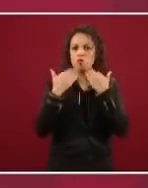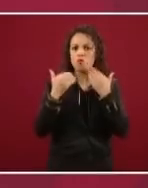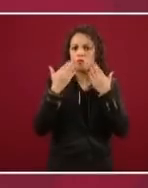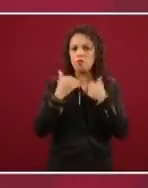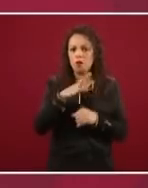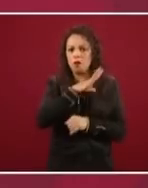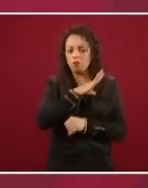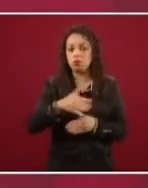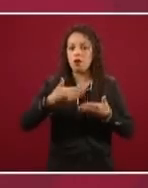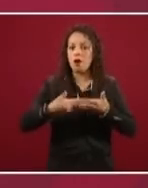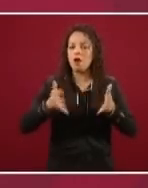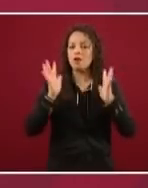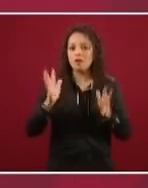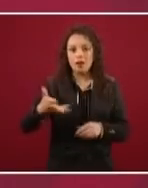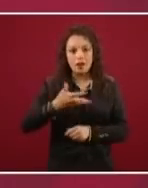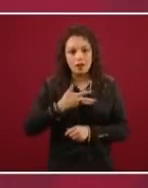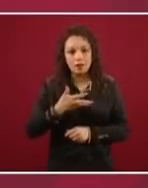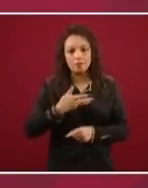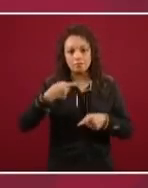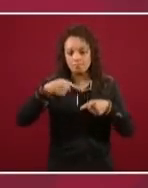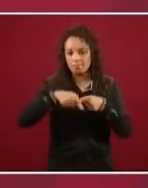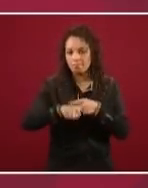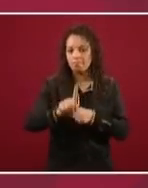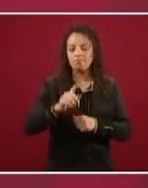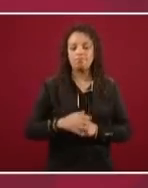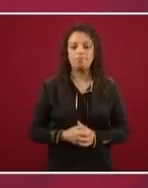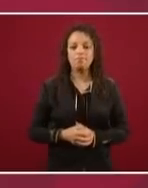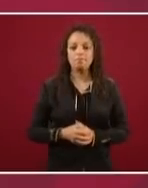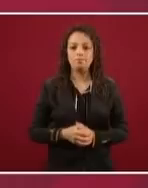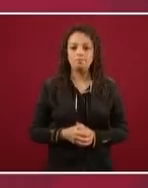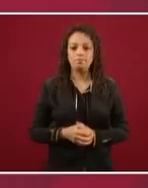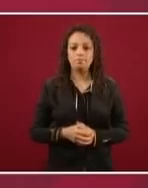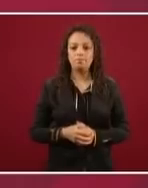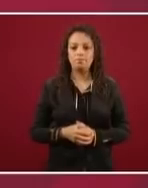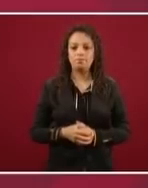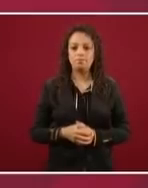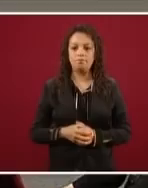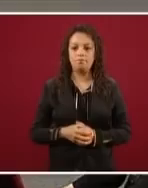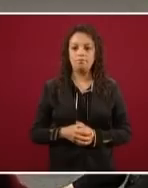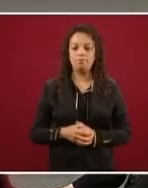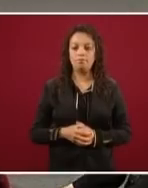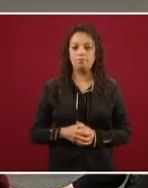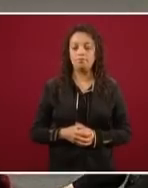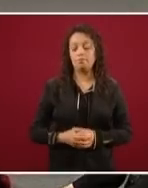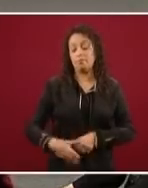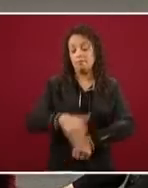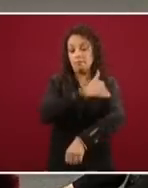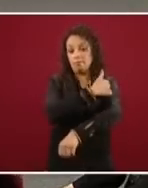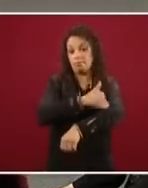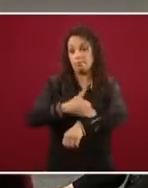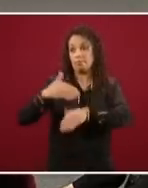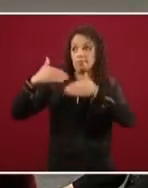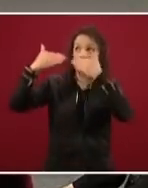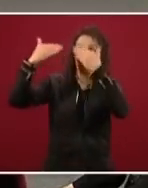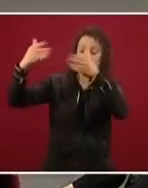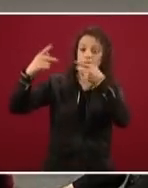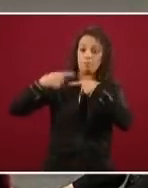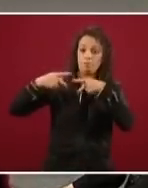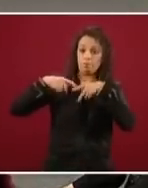las remesas que envían nuestros paisanos a sus familiares también fueron